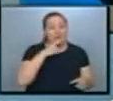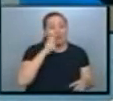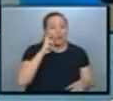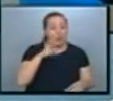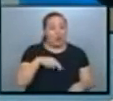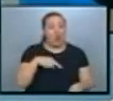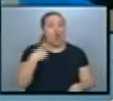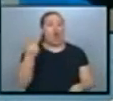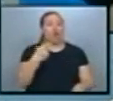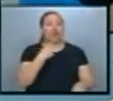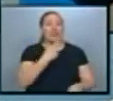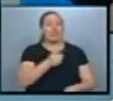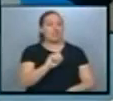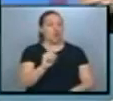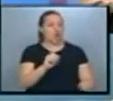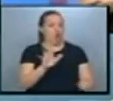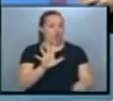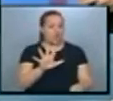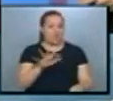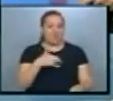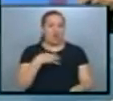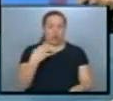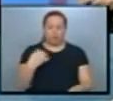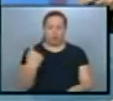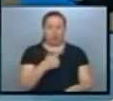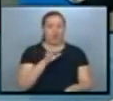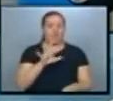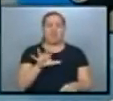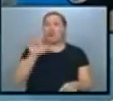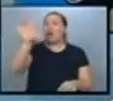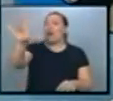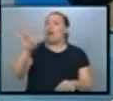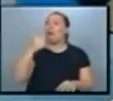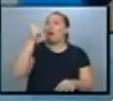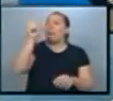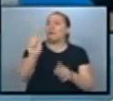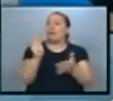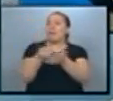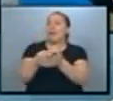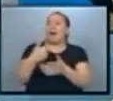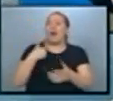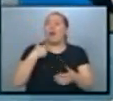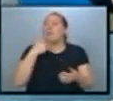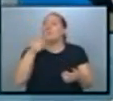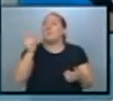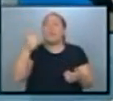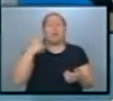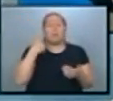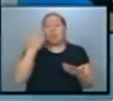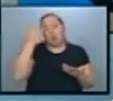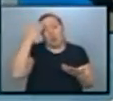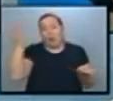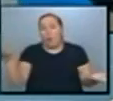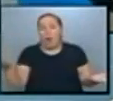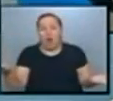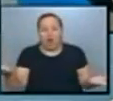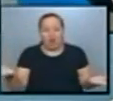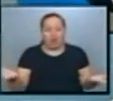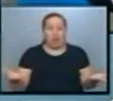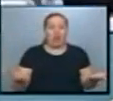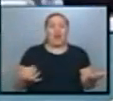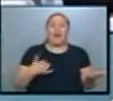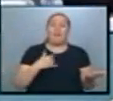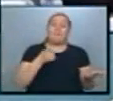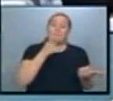Centurión no estaba, éramos cinco y contratamos a uno que no nos acordamos. Es casi decir, sí, éramos nosotros borrachos, nos llevamos tres autos. A mí no me gusta hablar de la